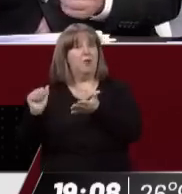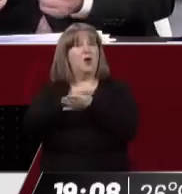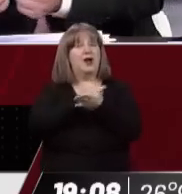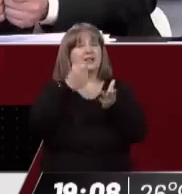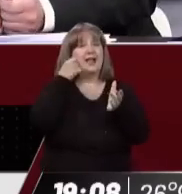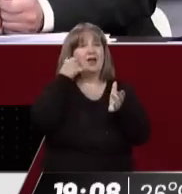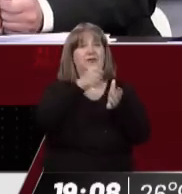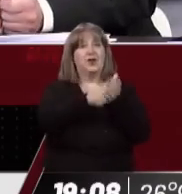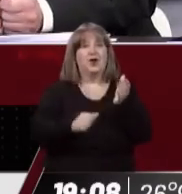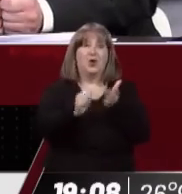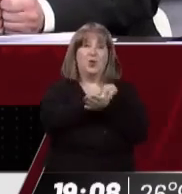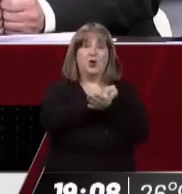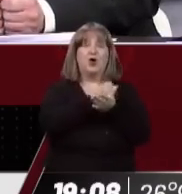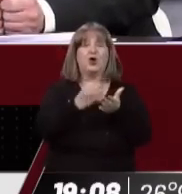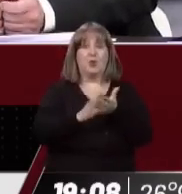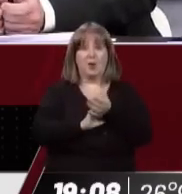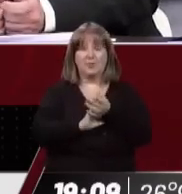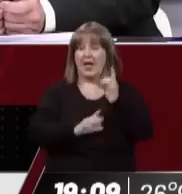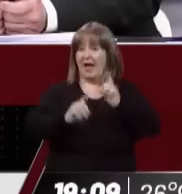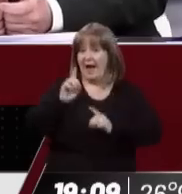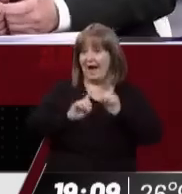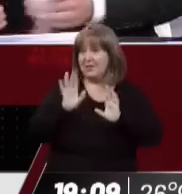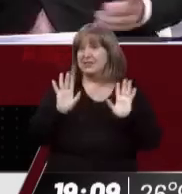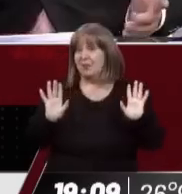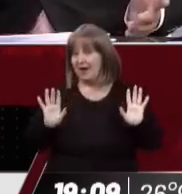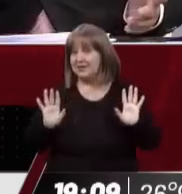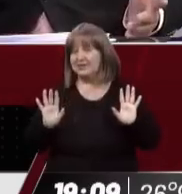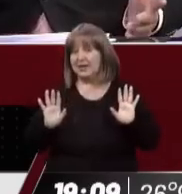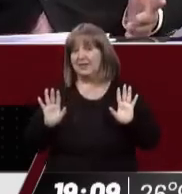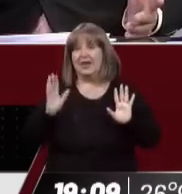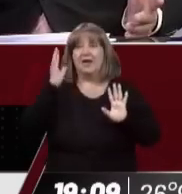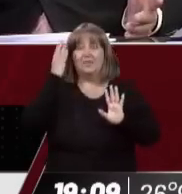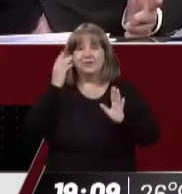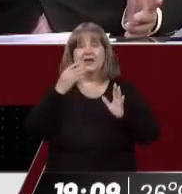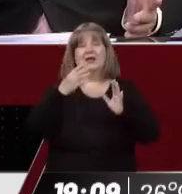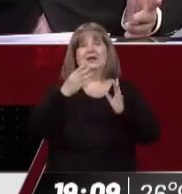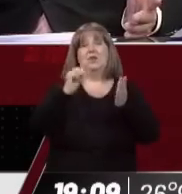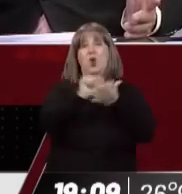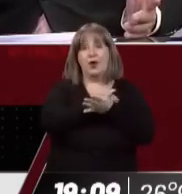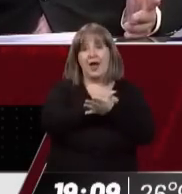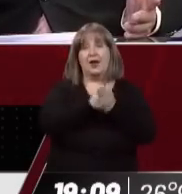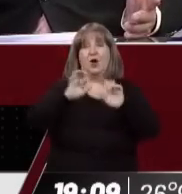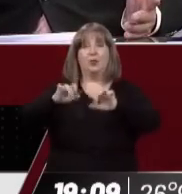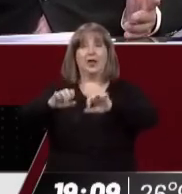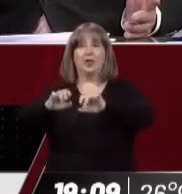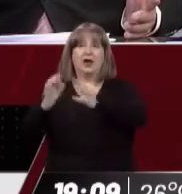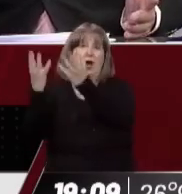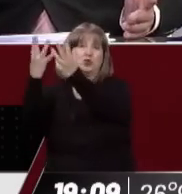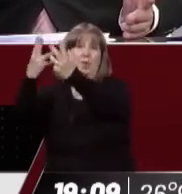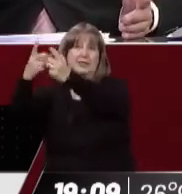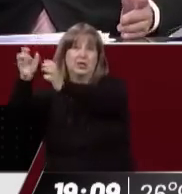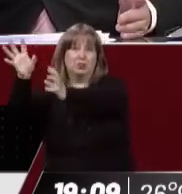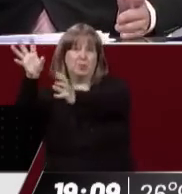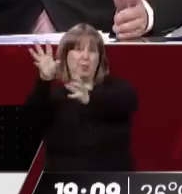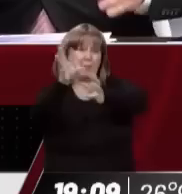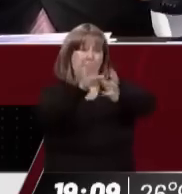positiva esas mismas cuentas capaces pasas que no pasas toda la información haces el backup en la poder la computadora y de allí también se puede sacar